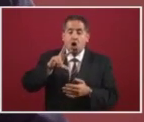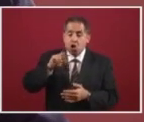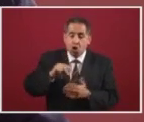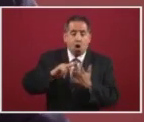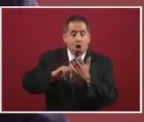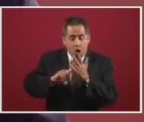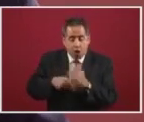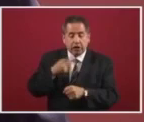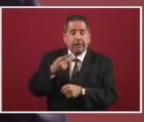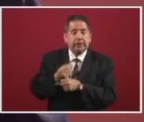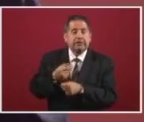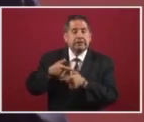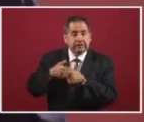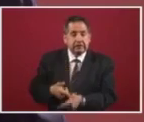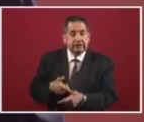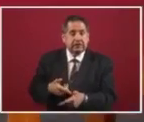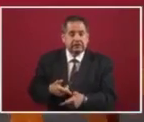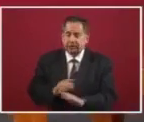Y por eso